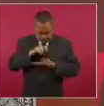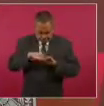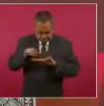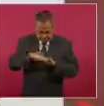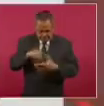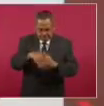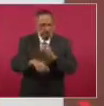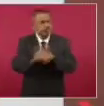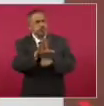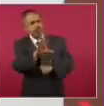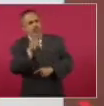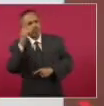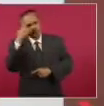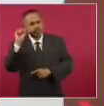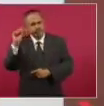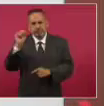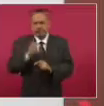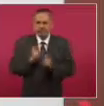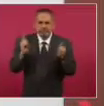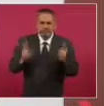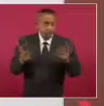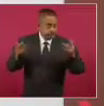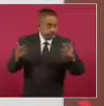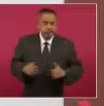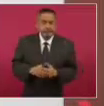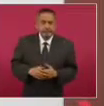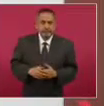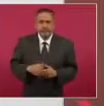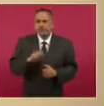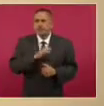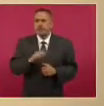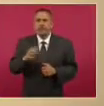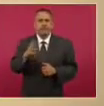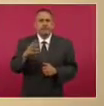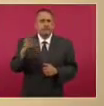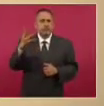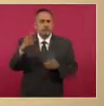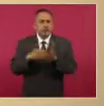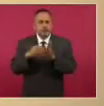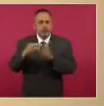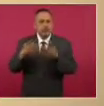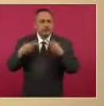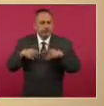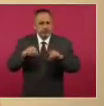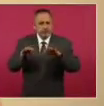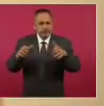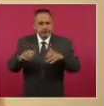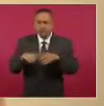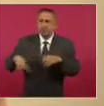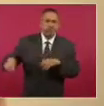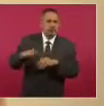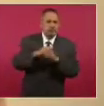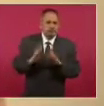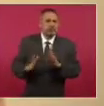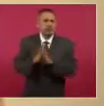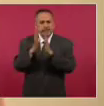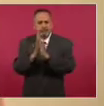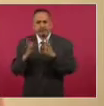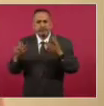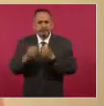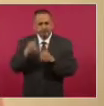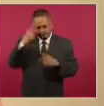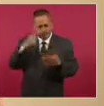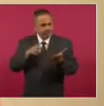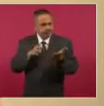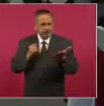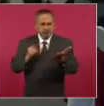dirigentes. Además, cerca de 4 millones de trabajadores han participado en la